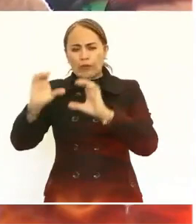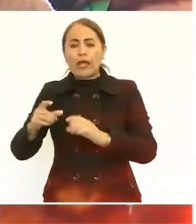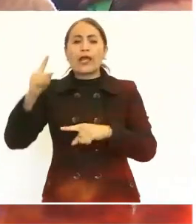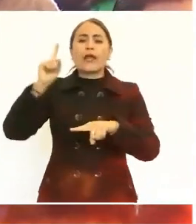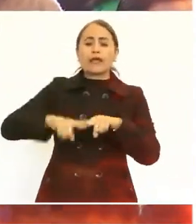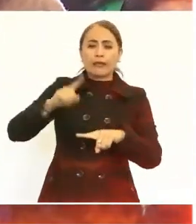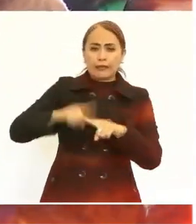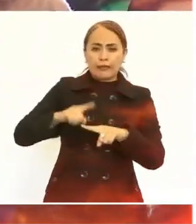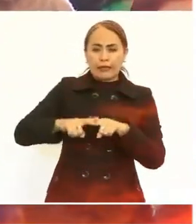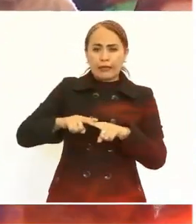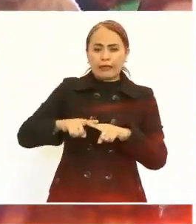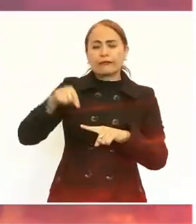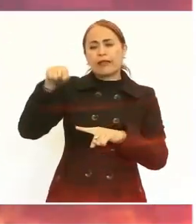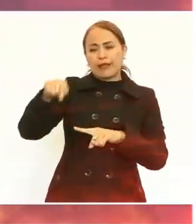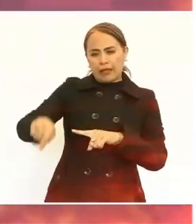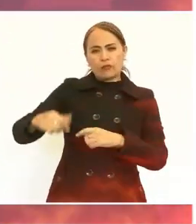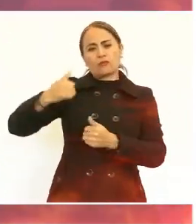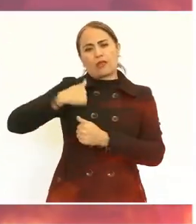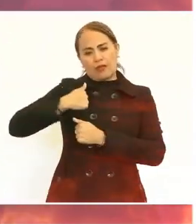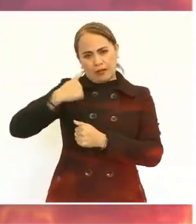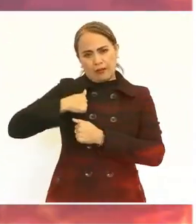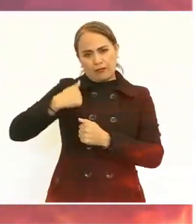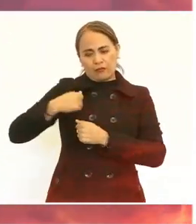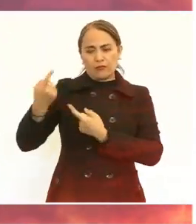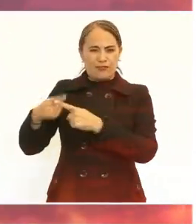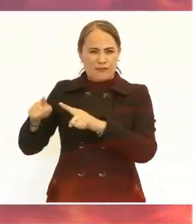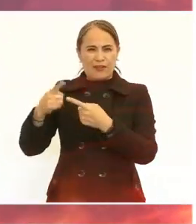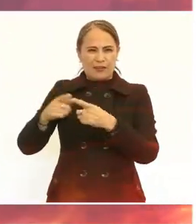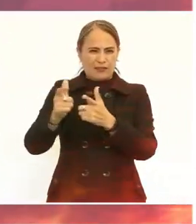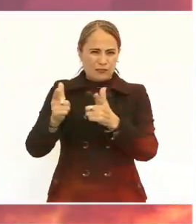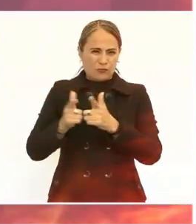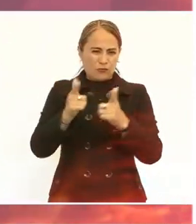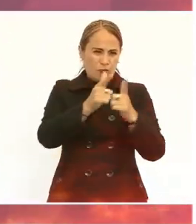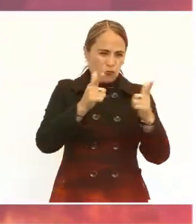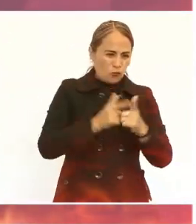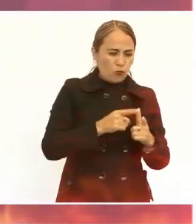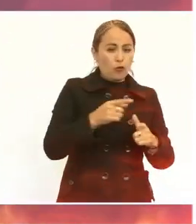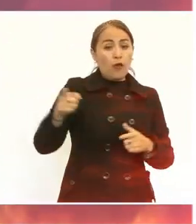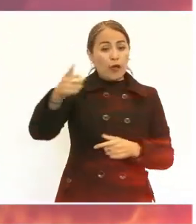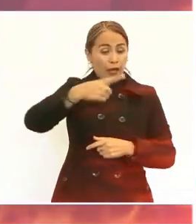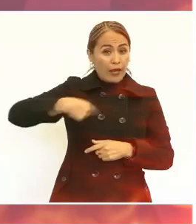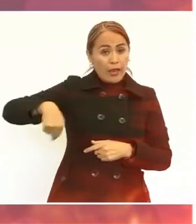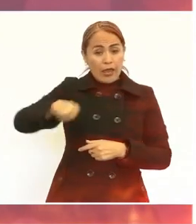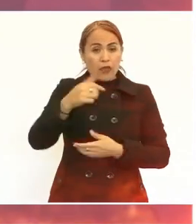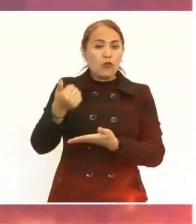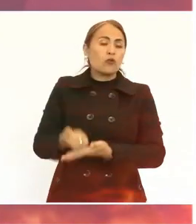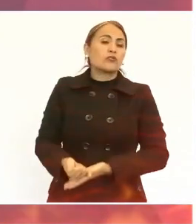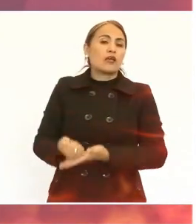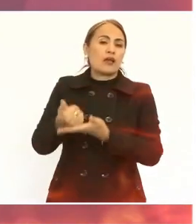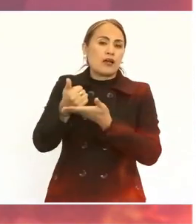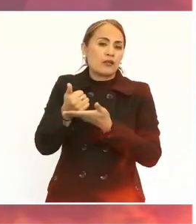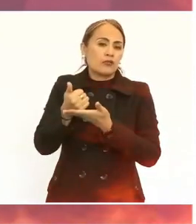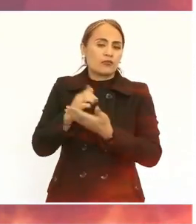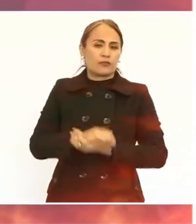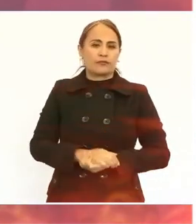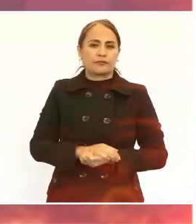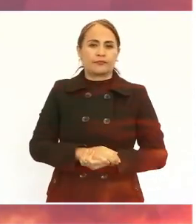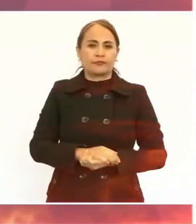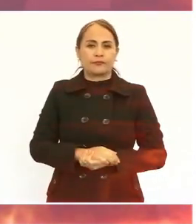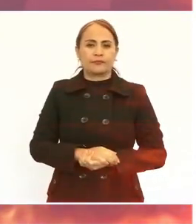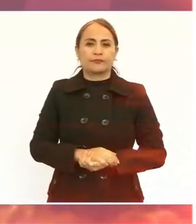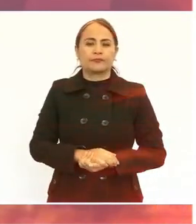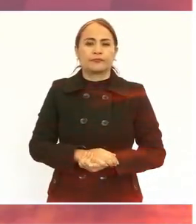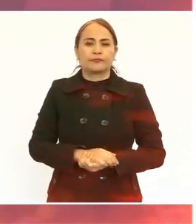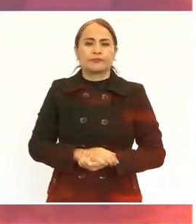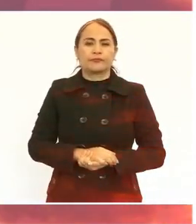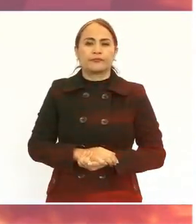en el país, pero este puerco los ve como si fueran héroes. No, no son héroes, no son pueblo uniformado y sí